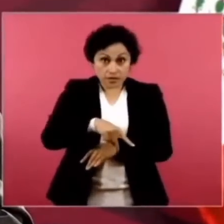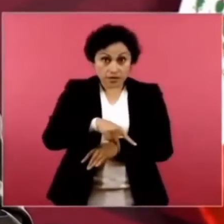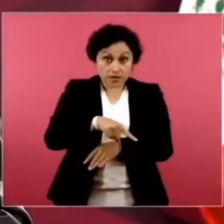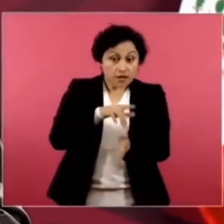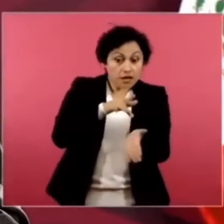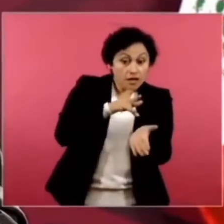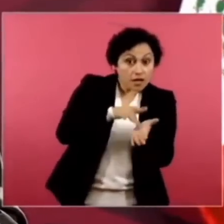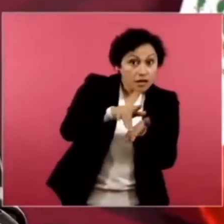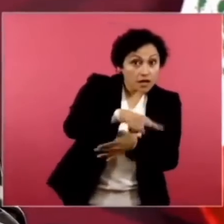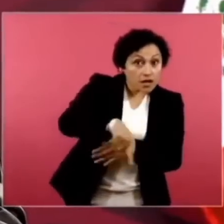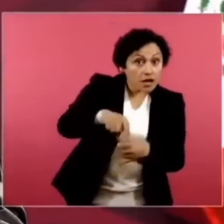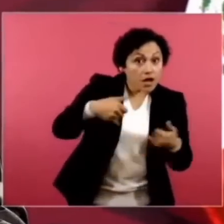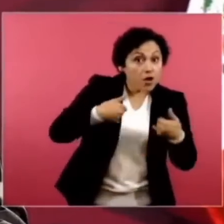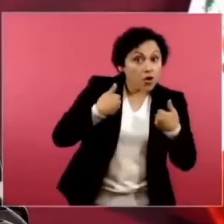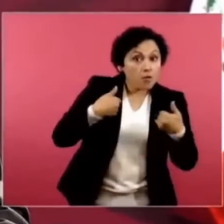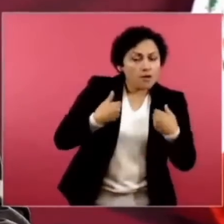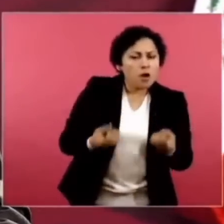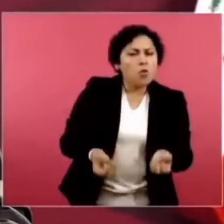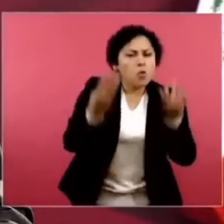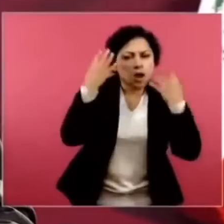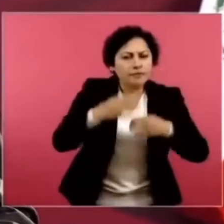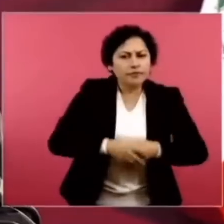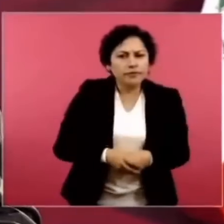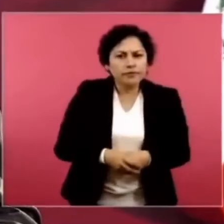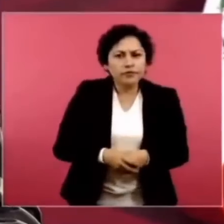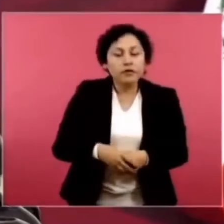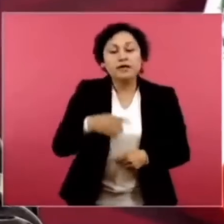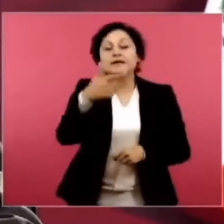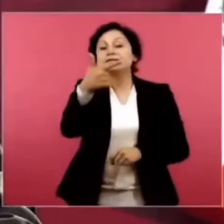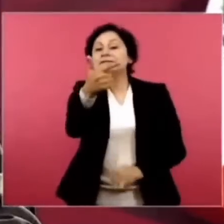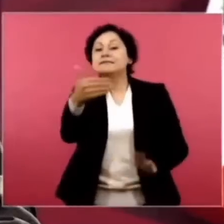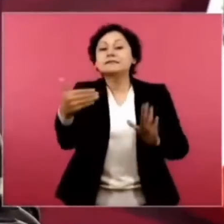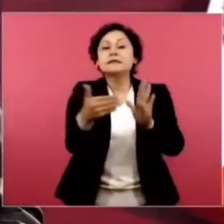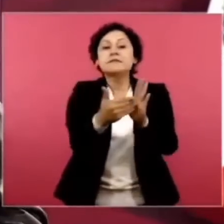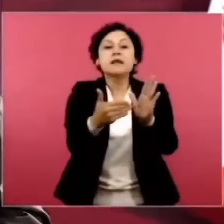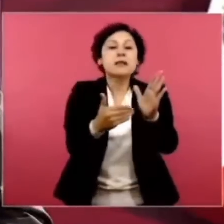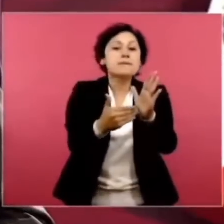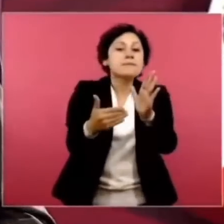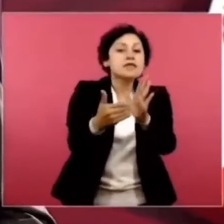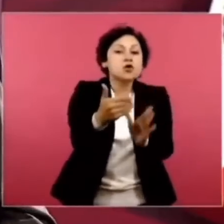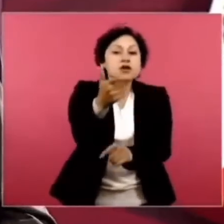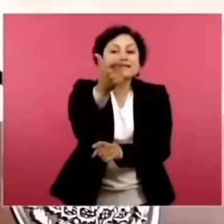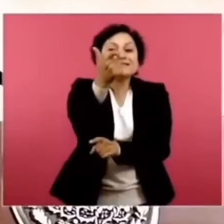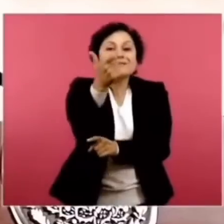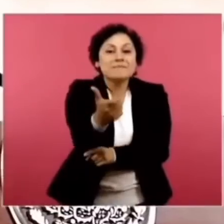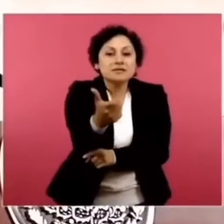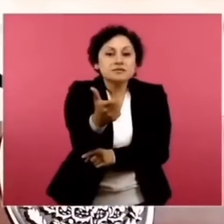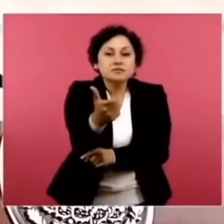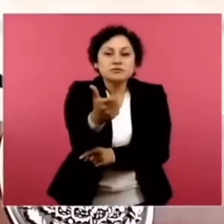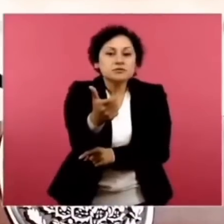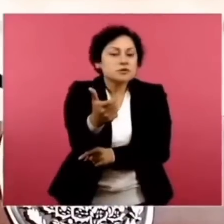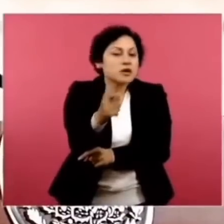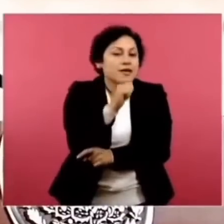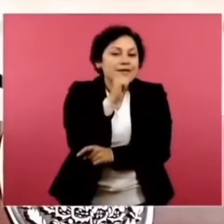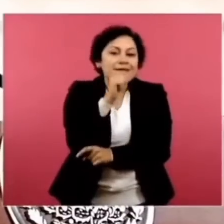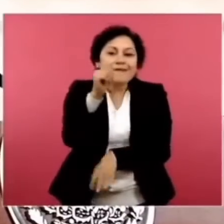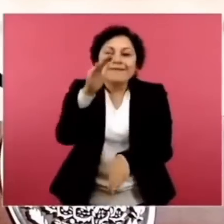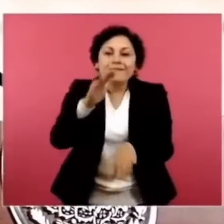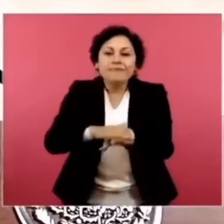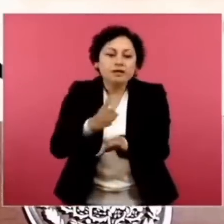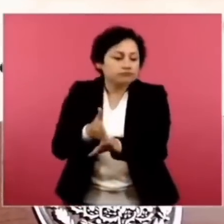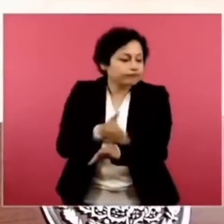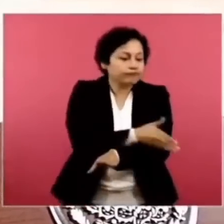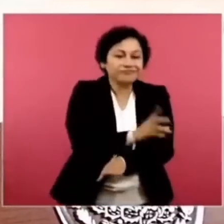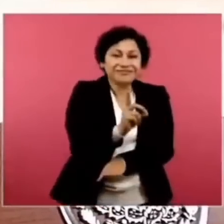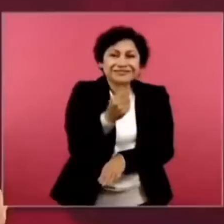a los jóvenes 7,000 millones de pesos en 36 años. Y en el tiempo que